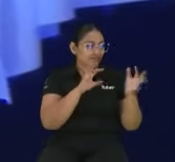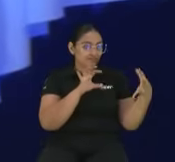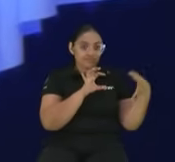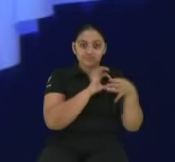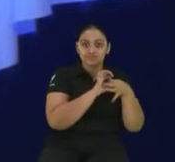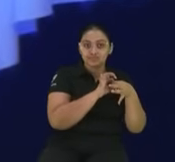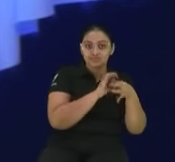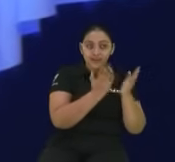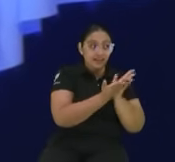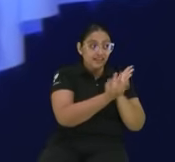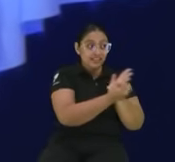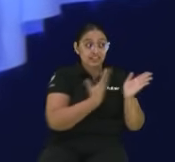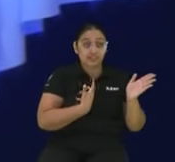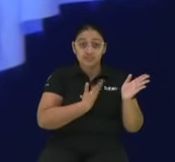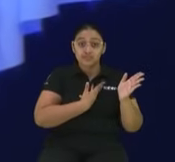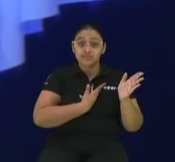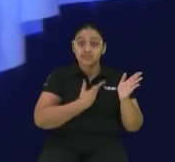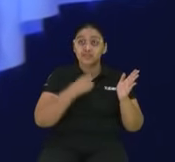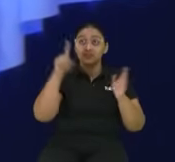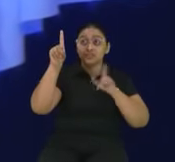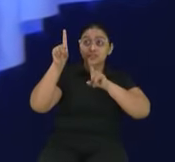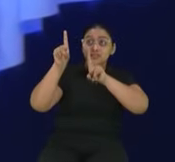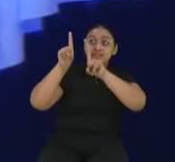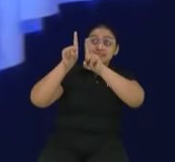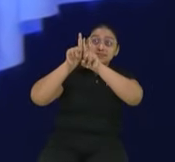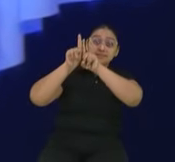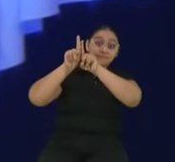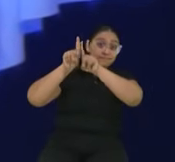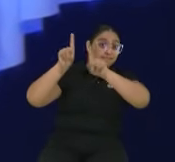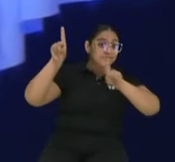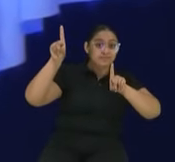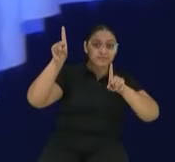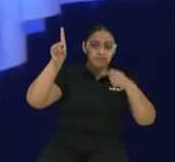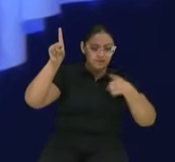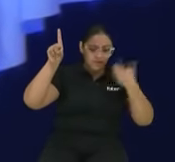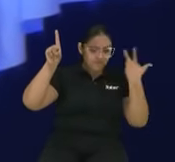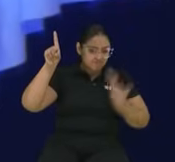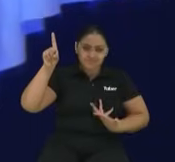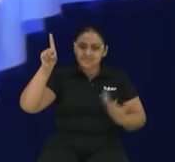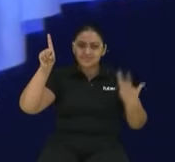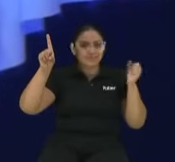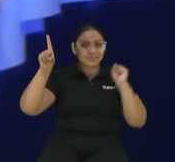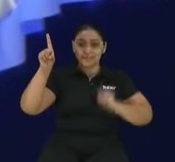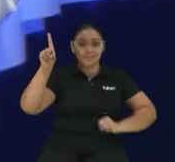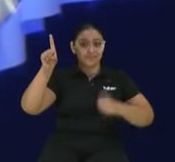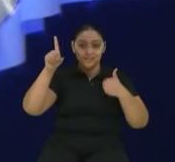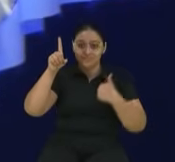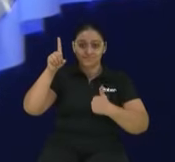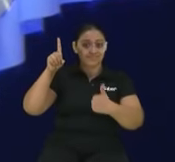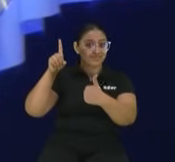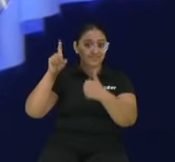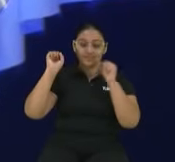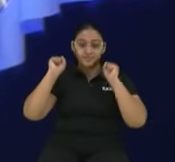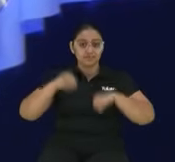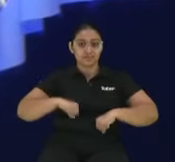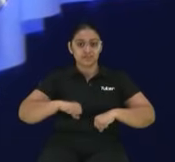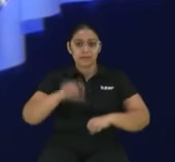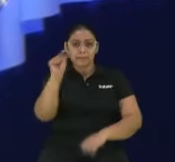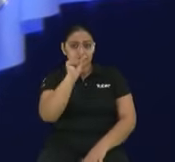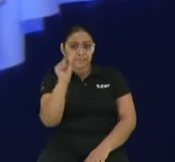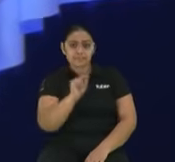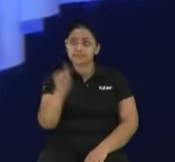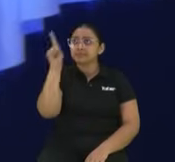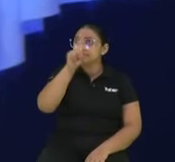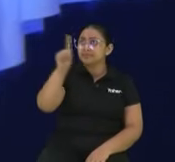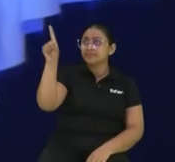nada podéis hacer deje de luchar deje que Dios pelee por usted